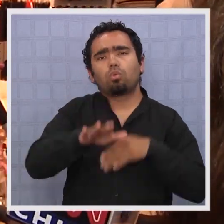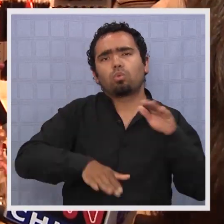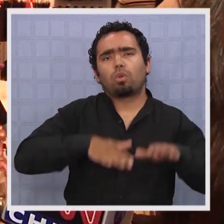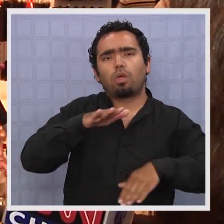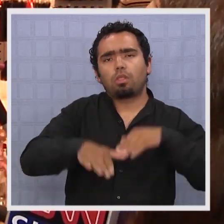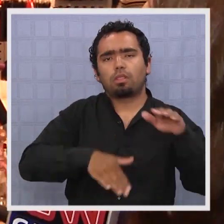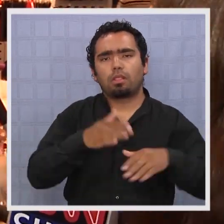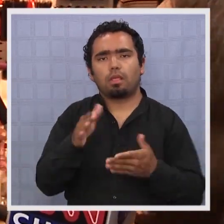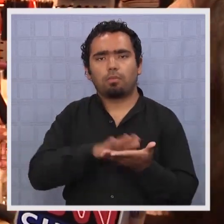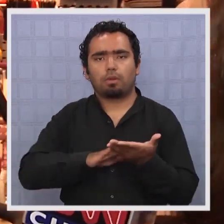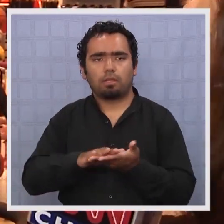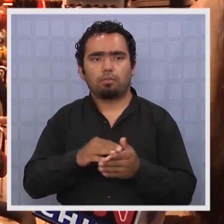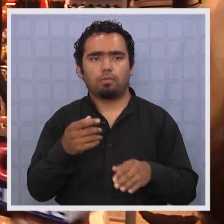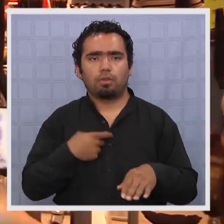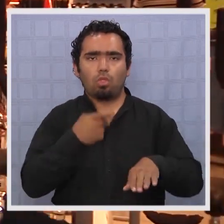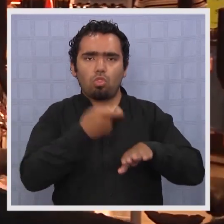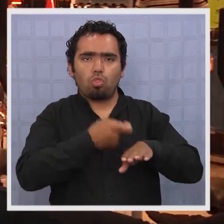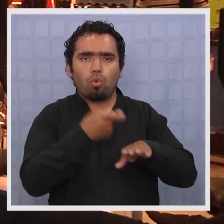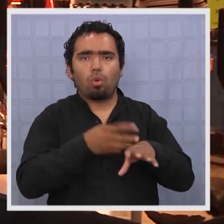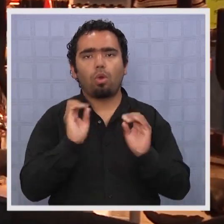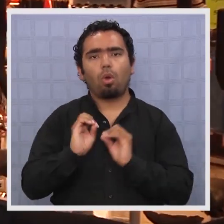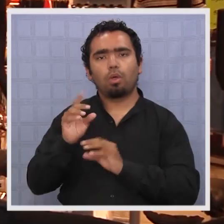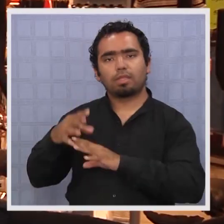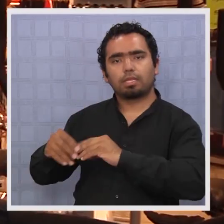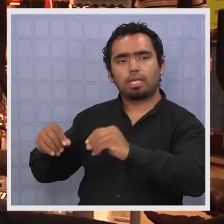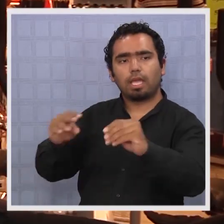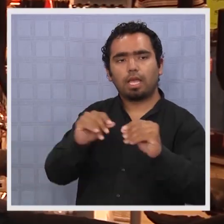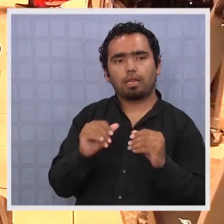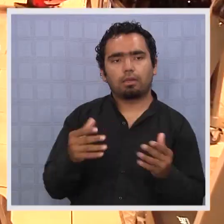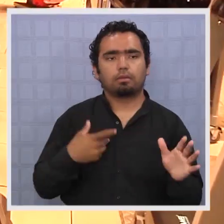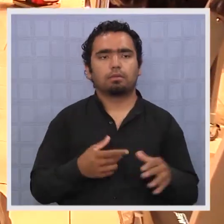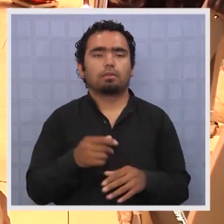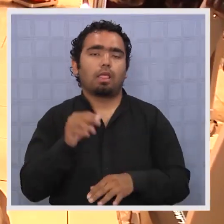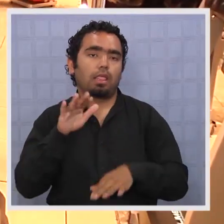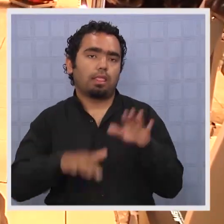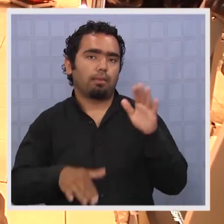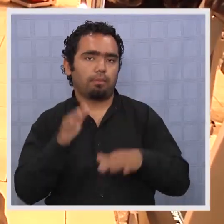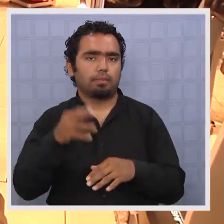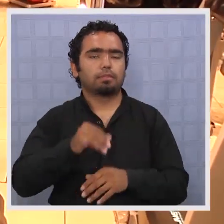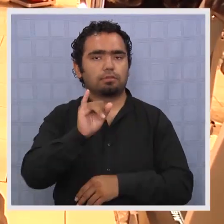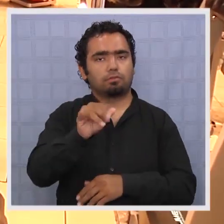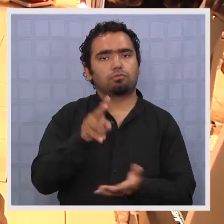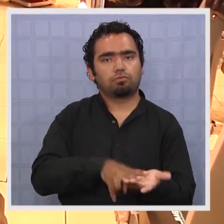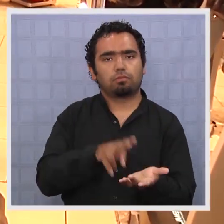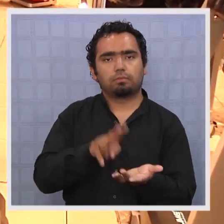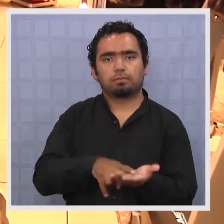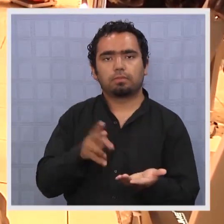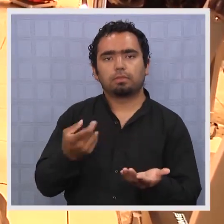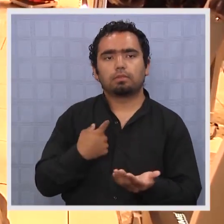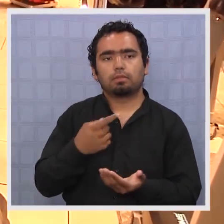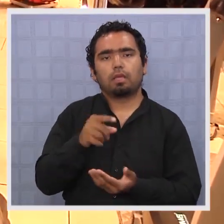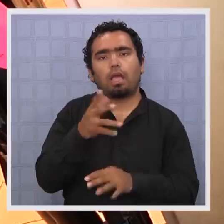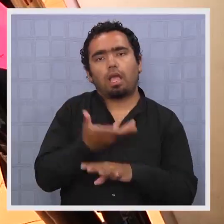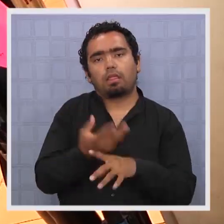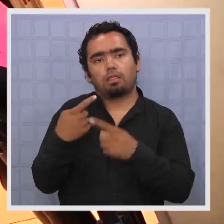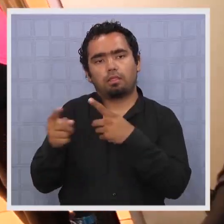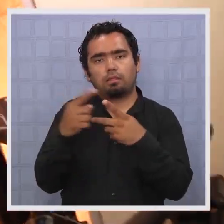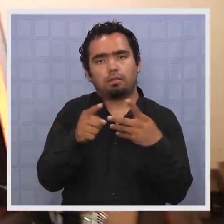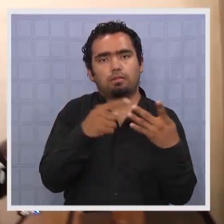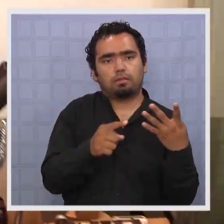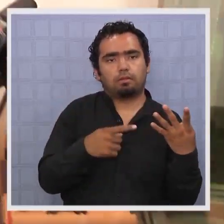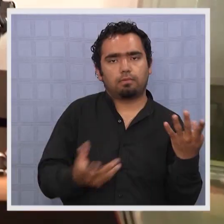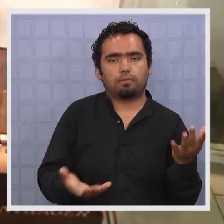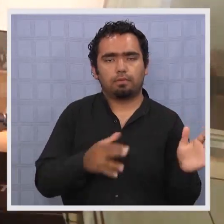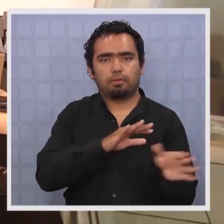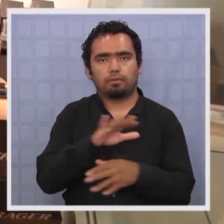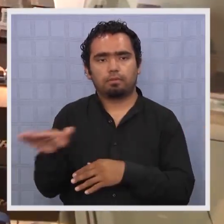ejemplo en cemento o en Arena ahora que está en cemento para campo traviesa que tring Ah modelo